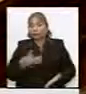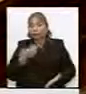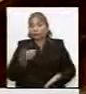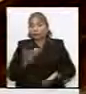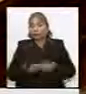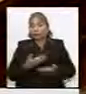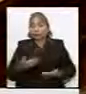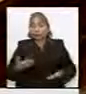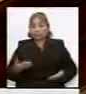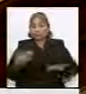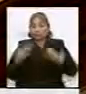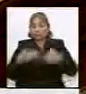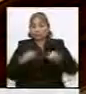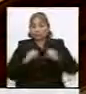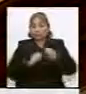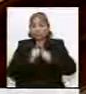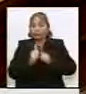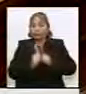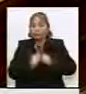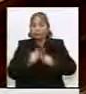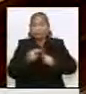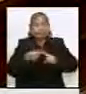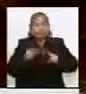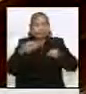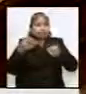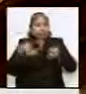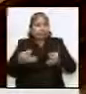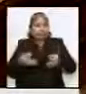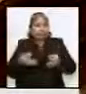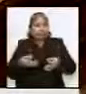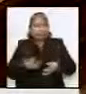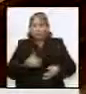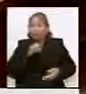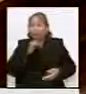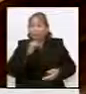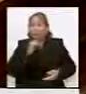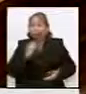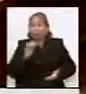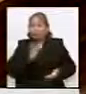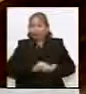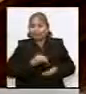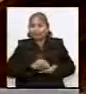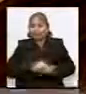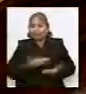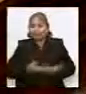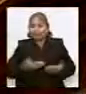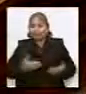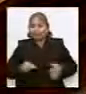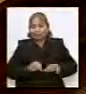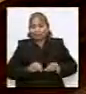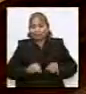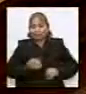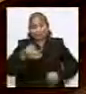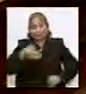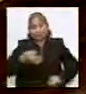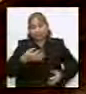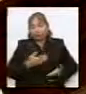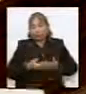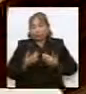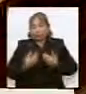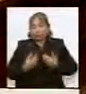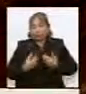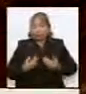que hemos avanzado sobre el tema, pero definitivamente falta mucho más por hacer. Si bien es cierto, venimos